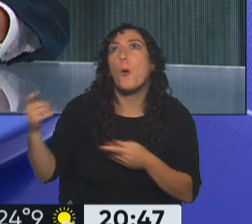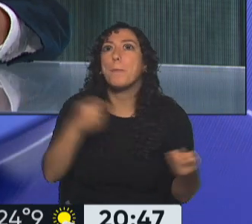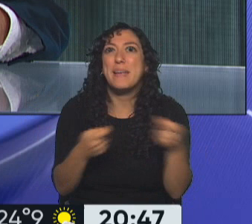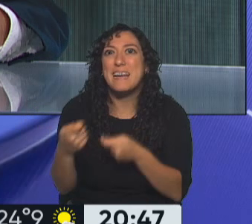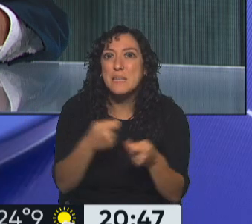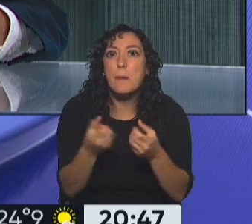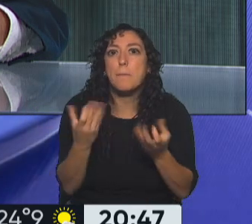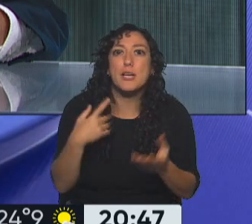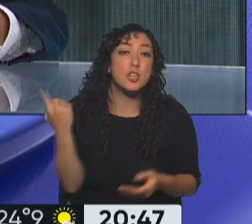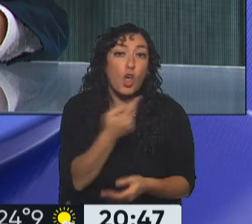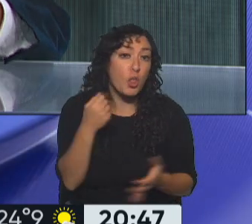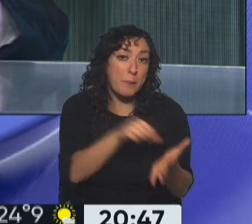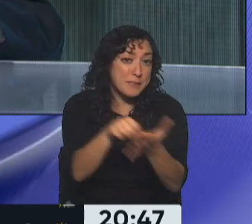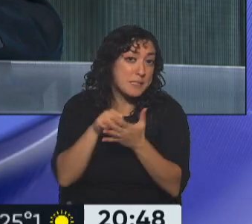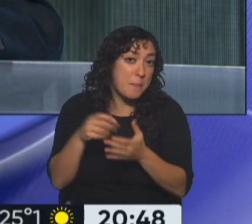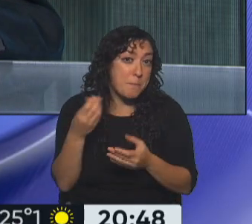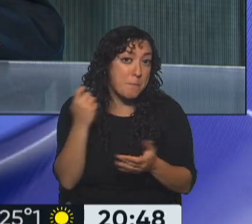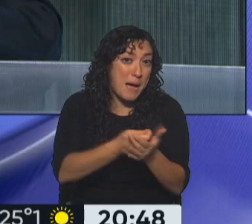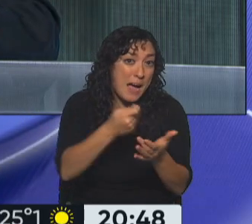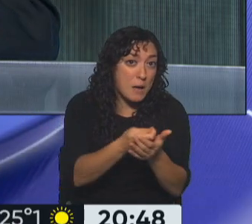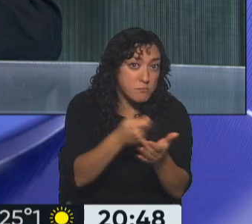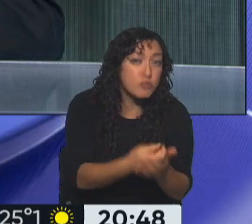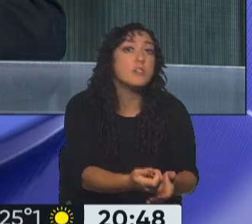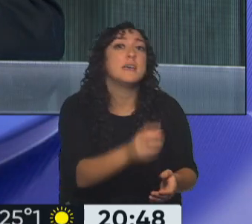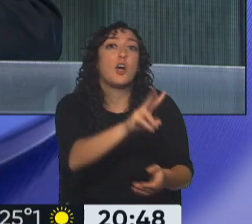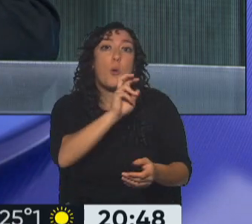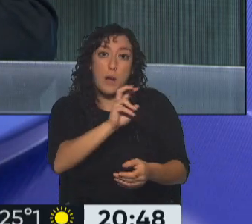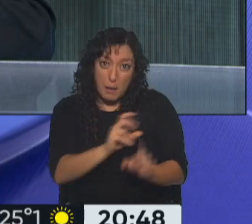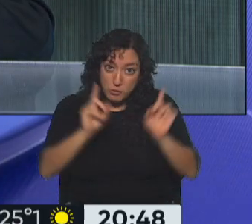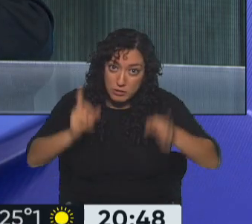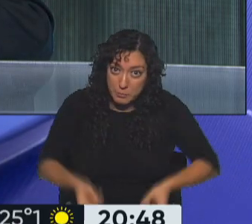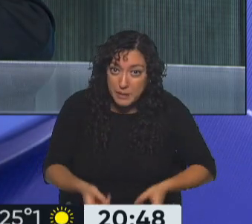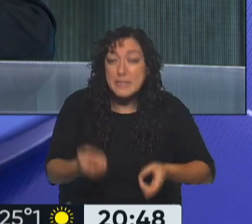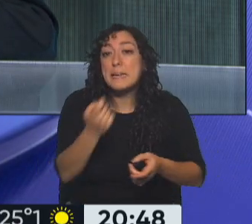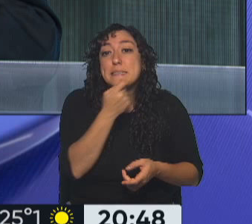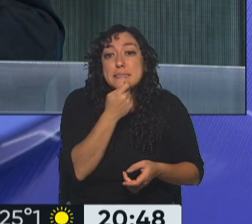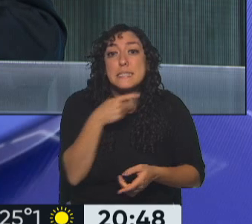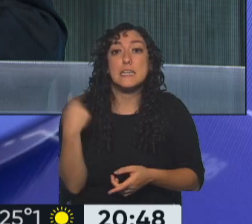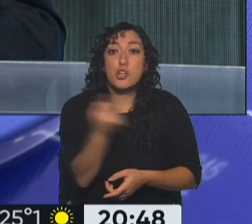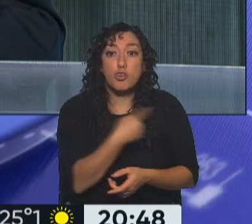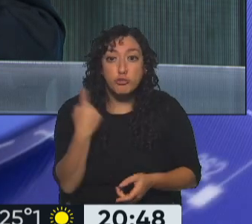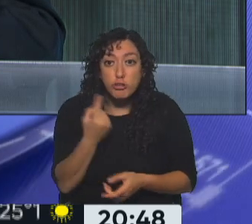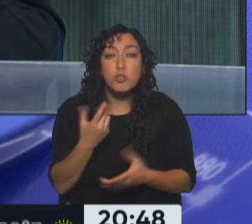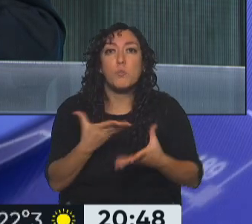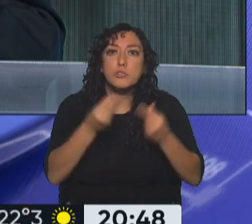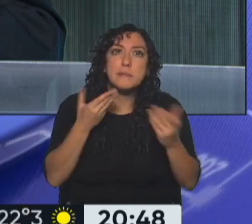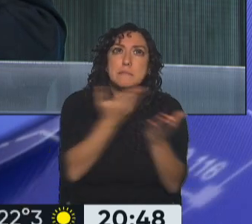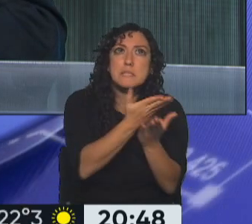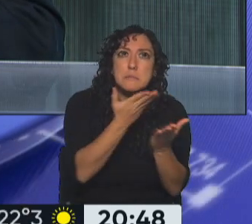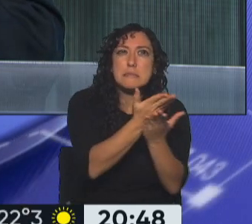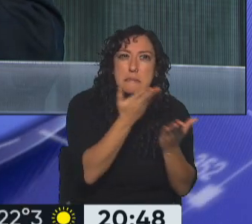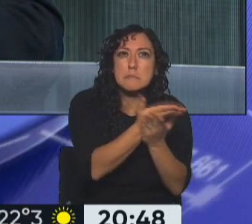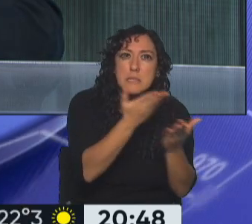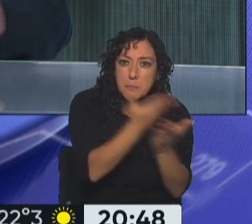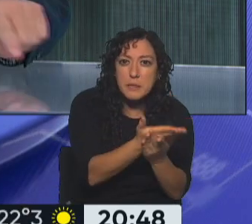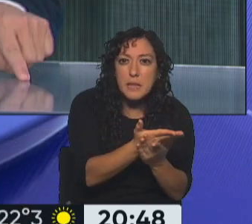todos ponemos plata, los países, y todos sacamos. Y si recurrimos demasiadas veces al Fondo Monetario, nos